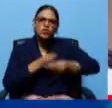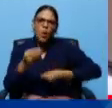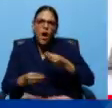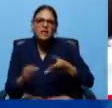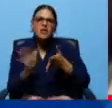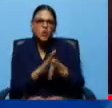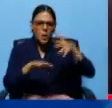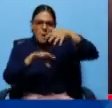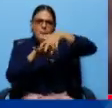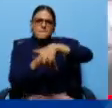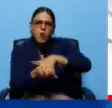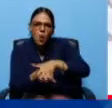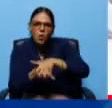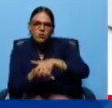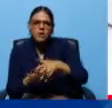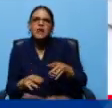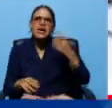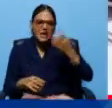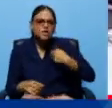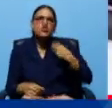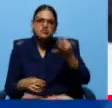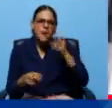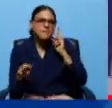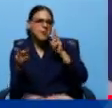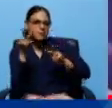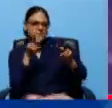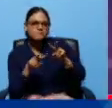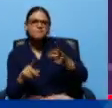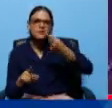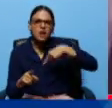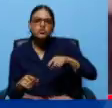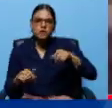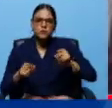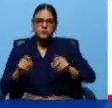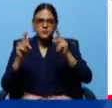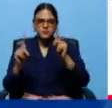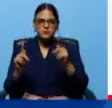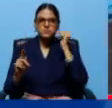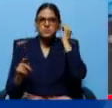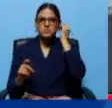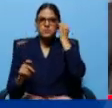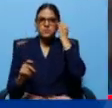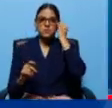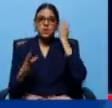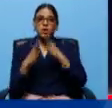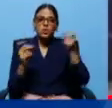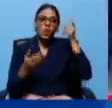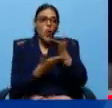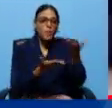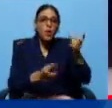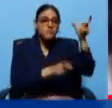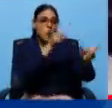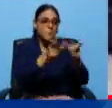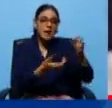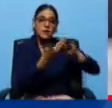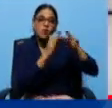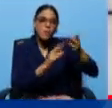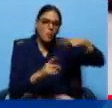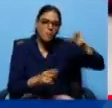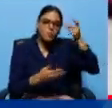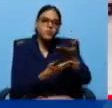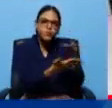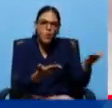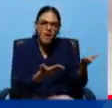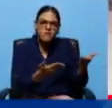Esa fusión a la cual siempre me refiero, en este caso, toda la población civil, todo el pueblo de